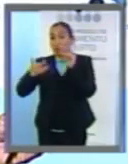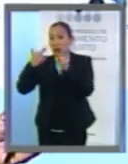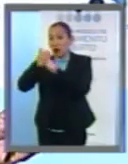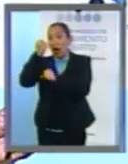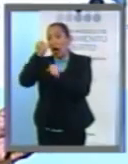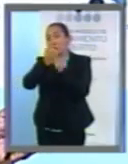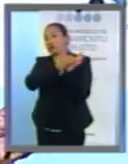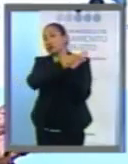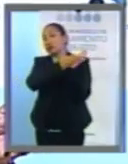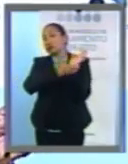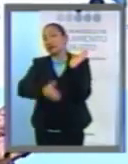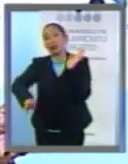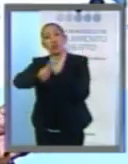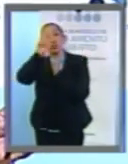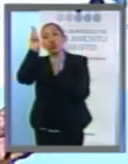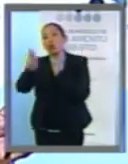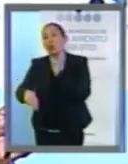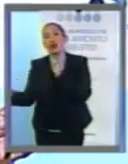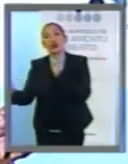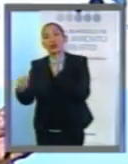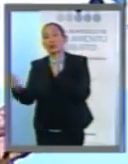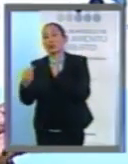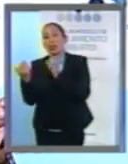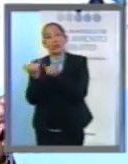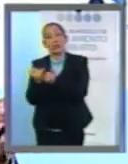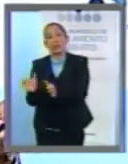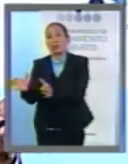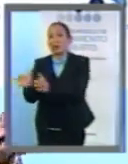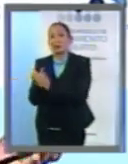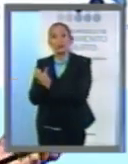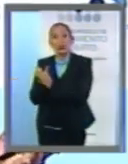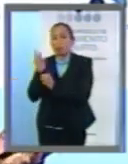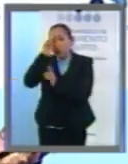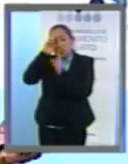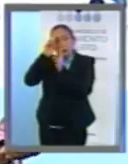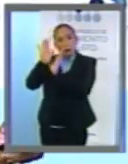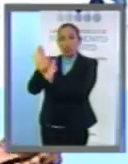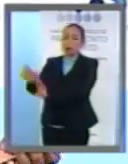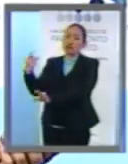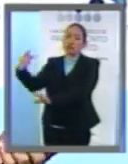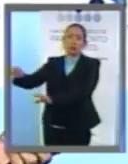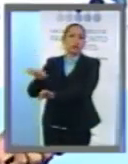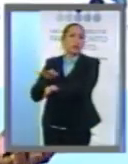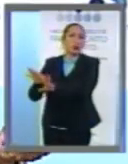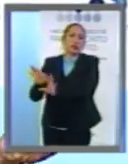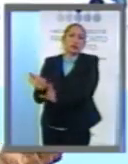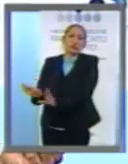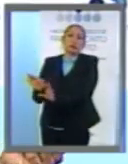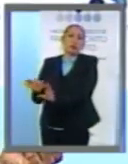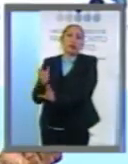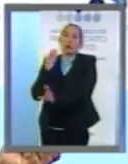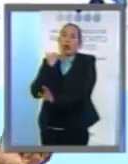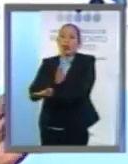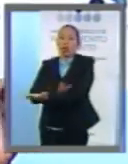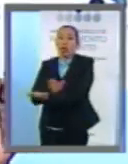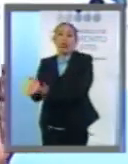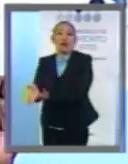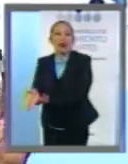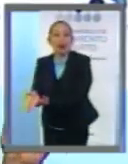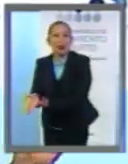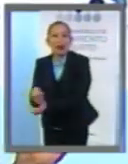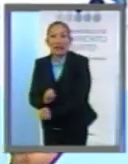lleva de existencia, no ha requerido de mayor autonomía. Se le tiene respeto al trabajo que se hace. No hay injerencia